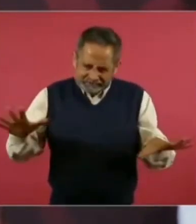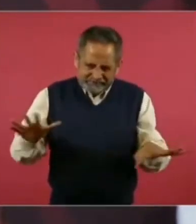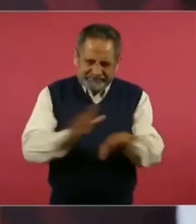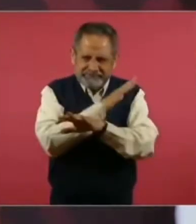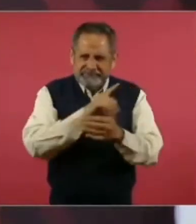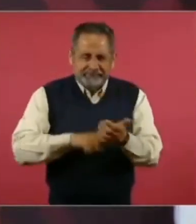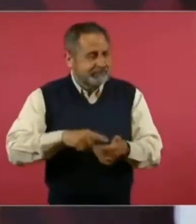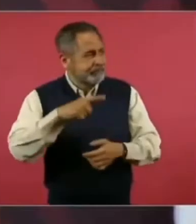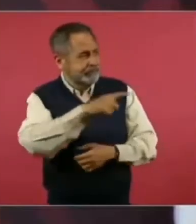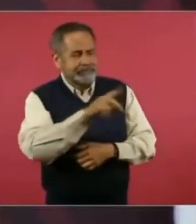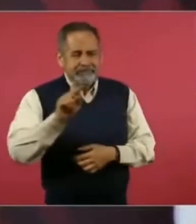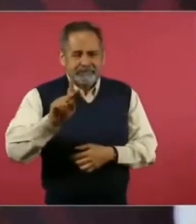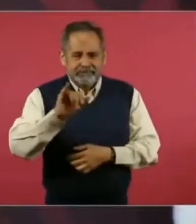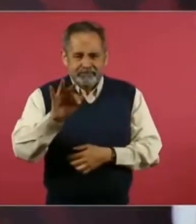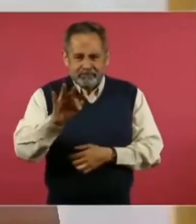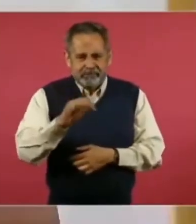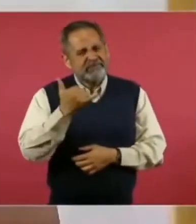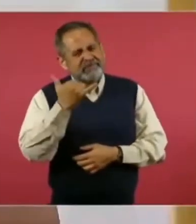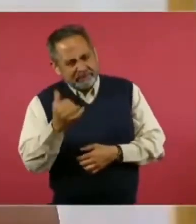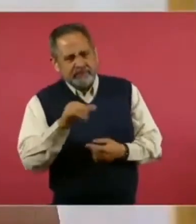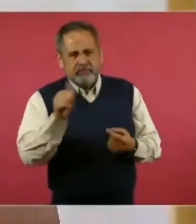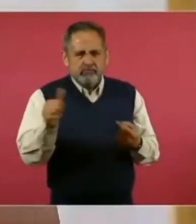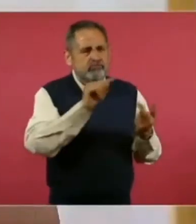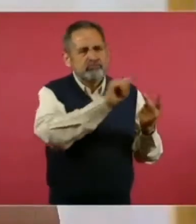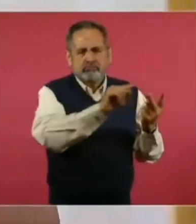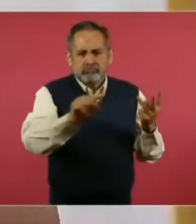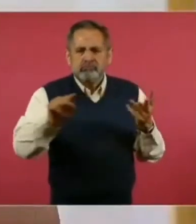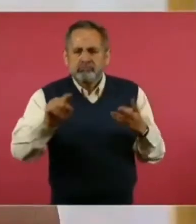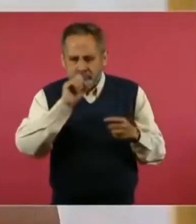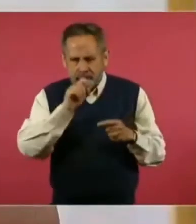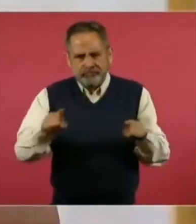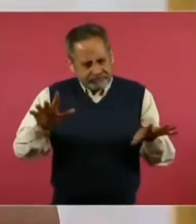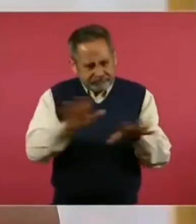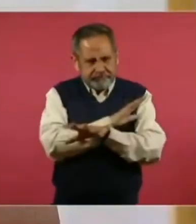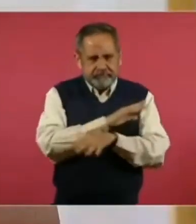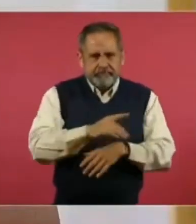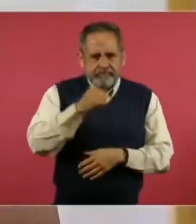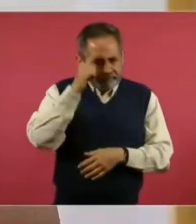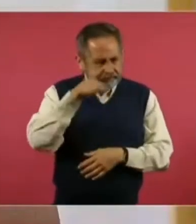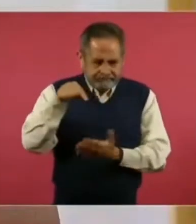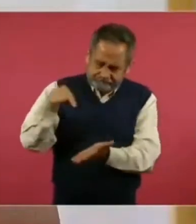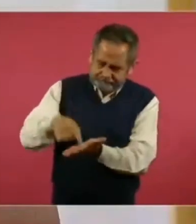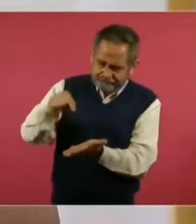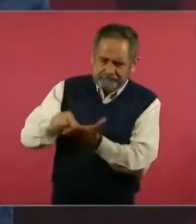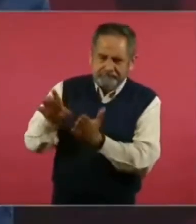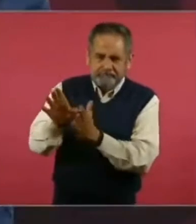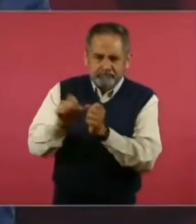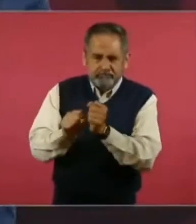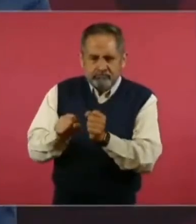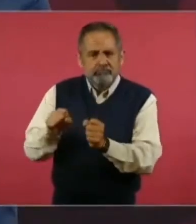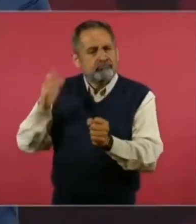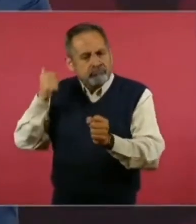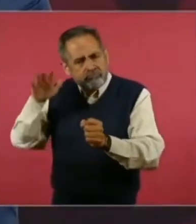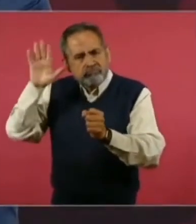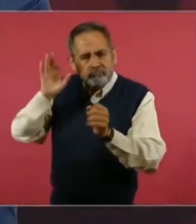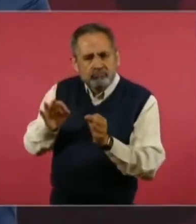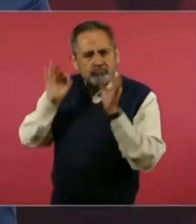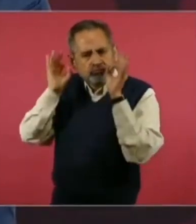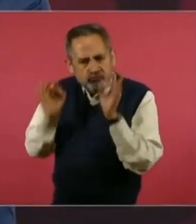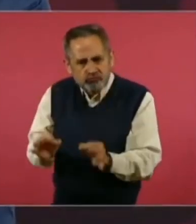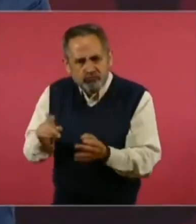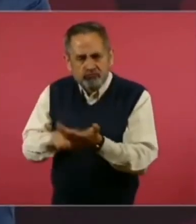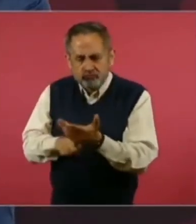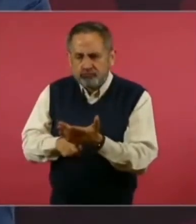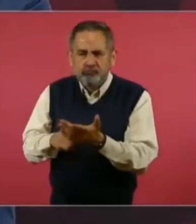reforma al Poder Judicial y otras, para devolverle a la Constitución lo que fue en